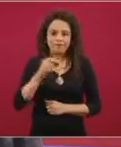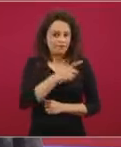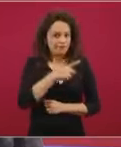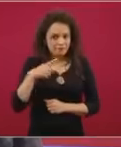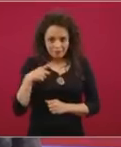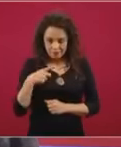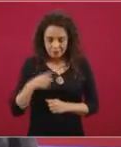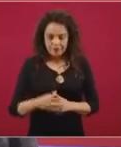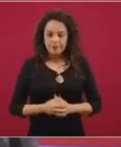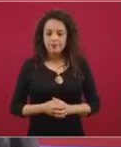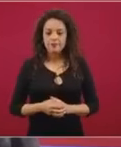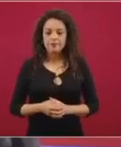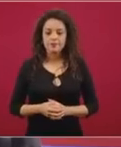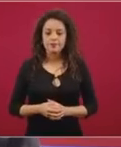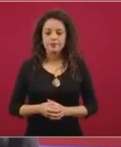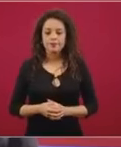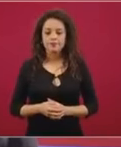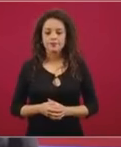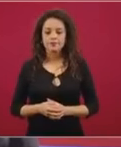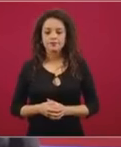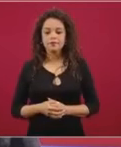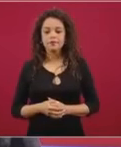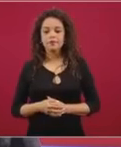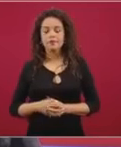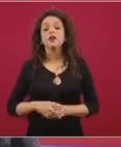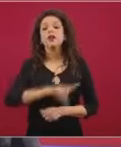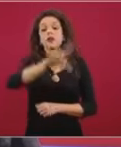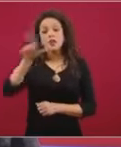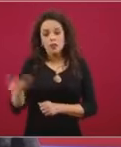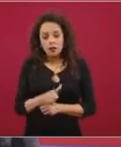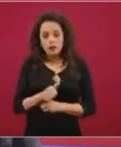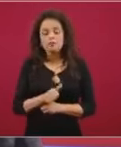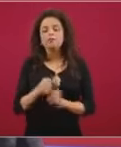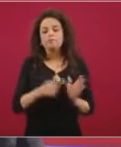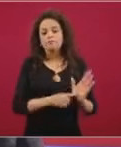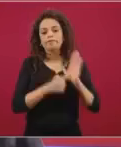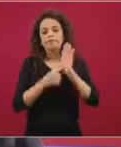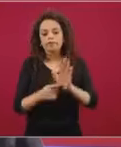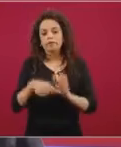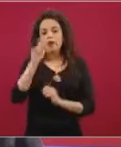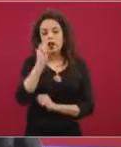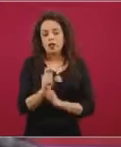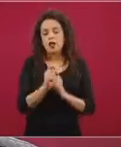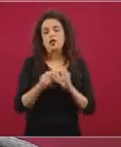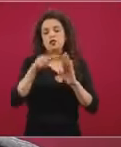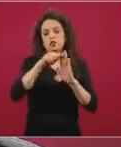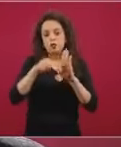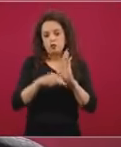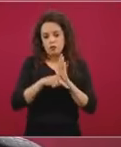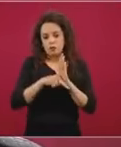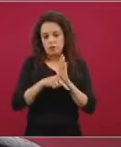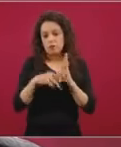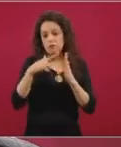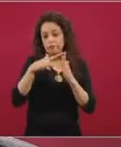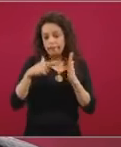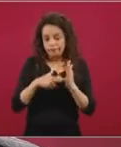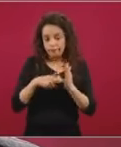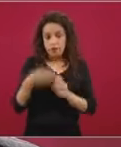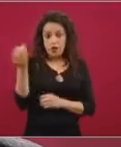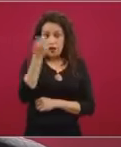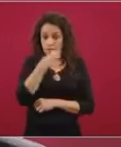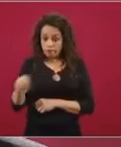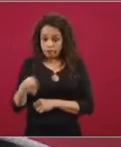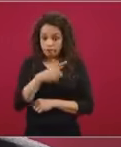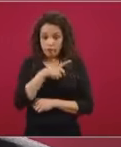su momento estaremos presentando reformas al reglamento de publicidad que incluyan la necesidad o la obligación